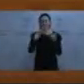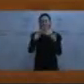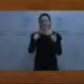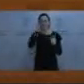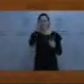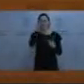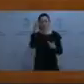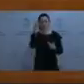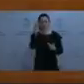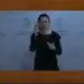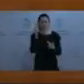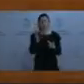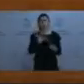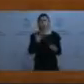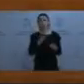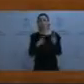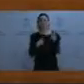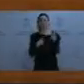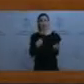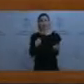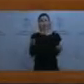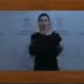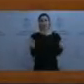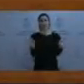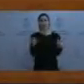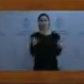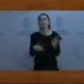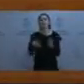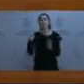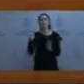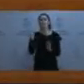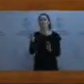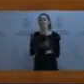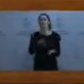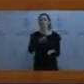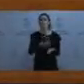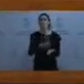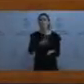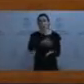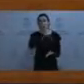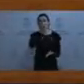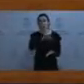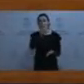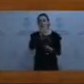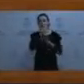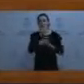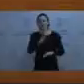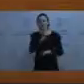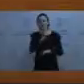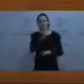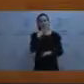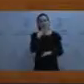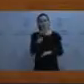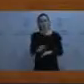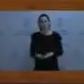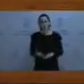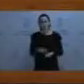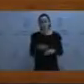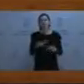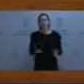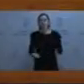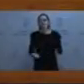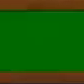porque después de la interrupción del otro día, pues la verdad es que pregunté por usted y no la conocían. Así que no le extrañe que no le